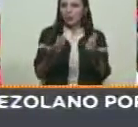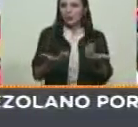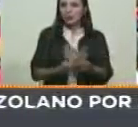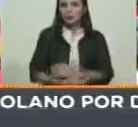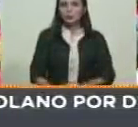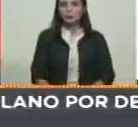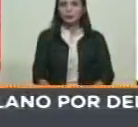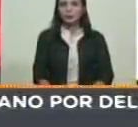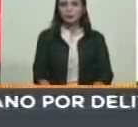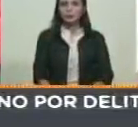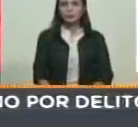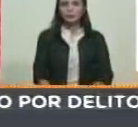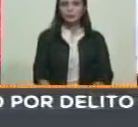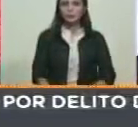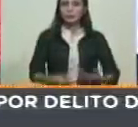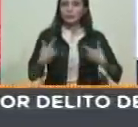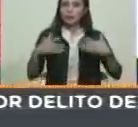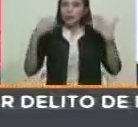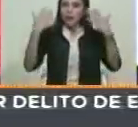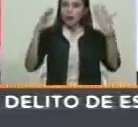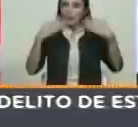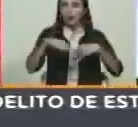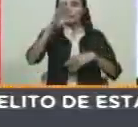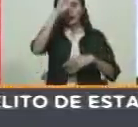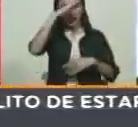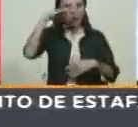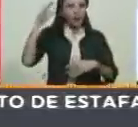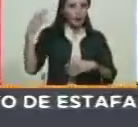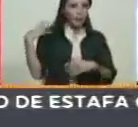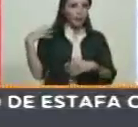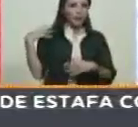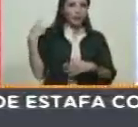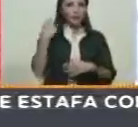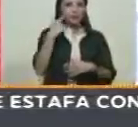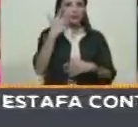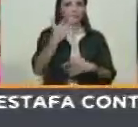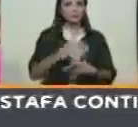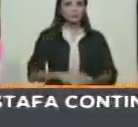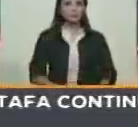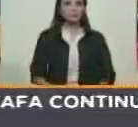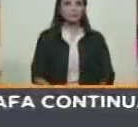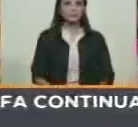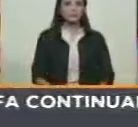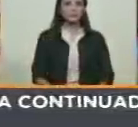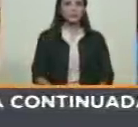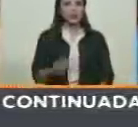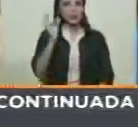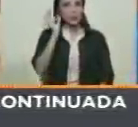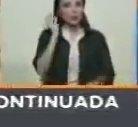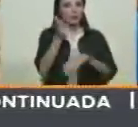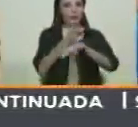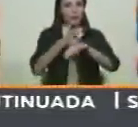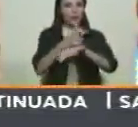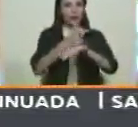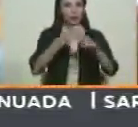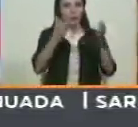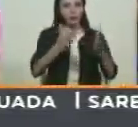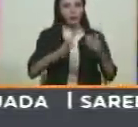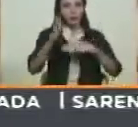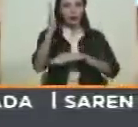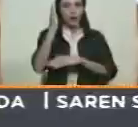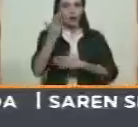un aplauso al almirante jefe gobernadora del pueblo de lara cuántos